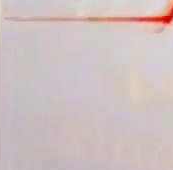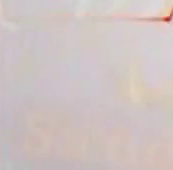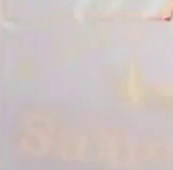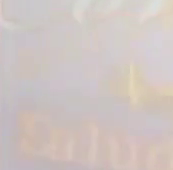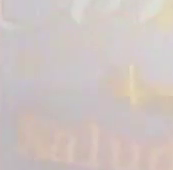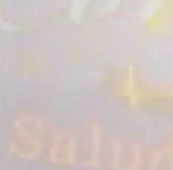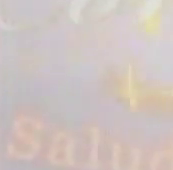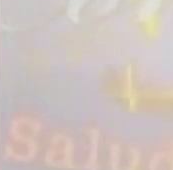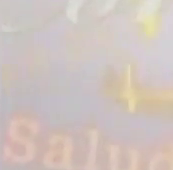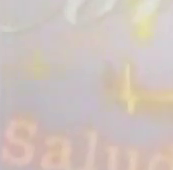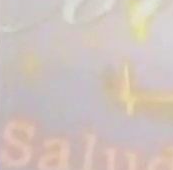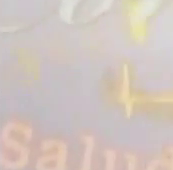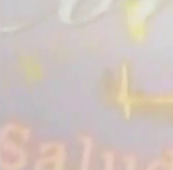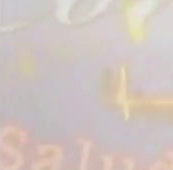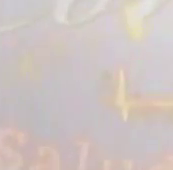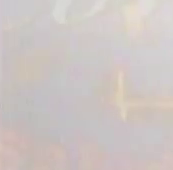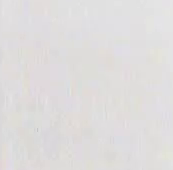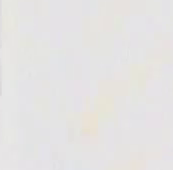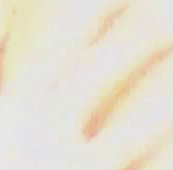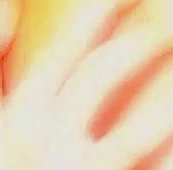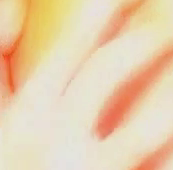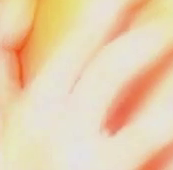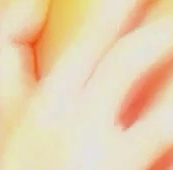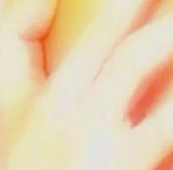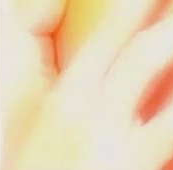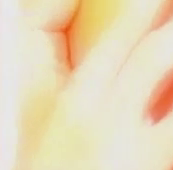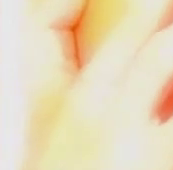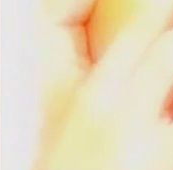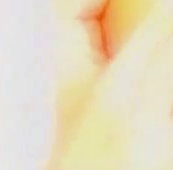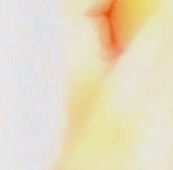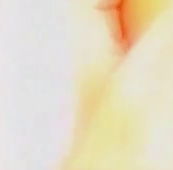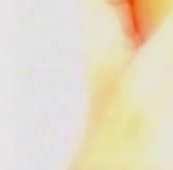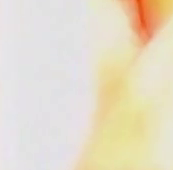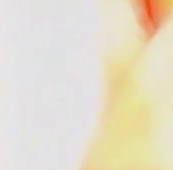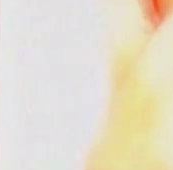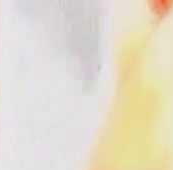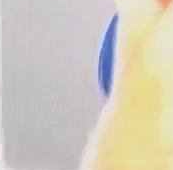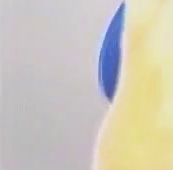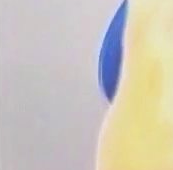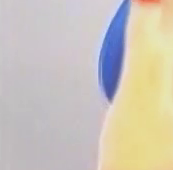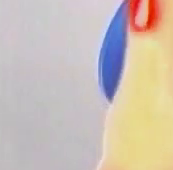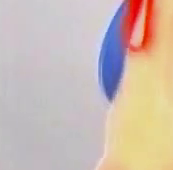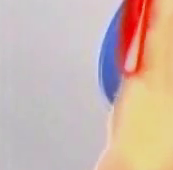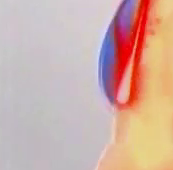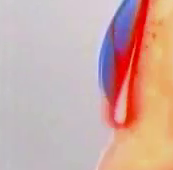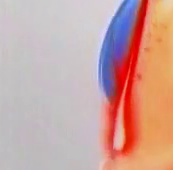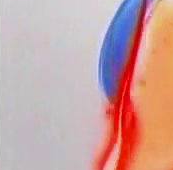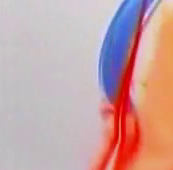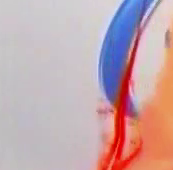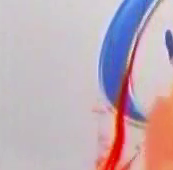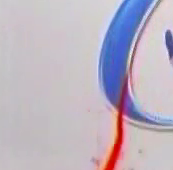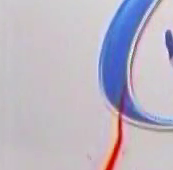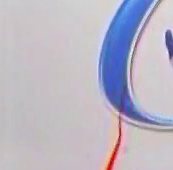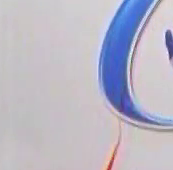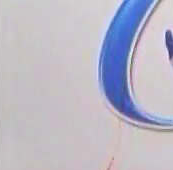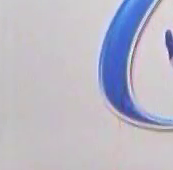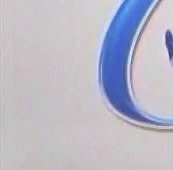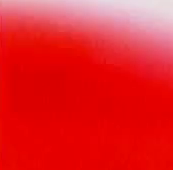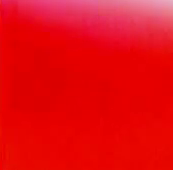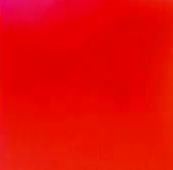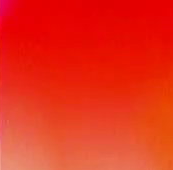Conexión Vital. Un encuentro diario con la salud. Una cita armoniosa con el mundo.